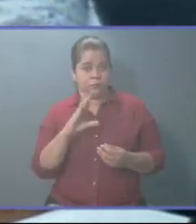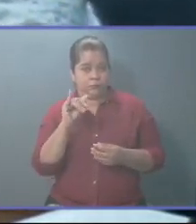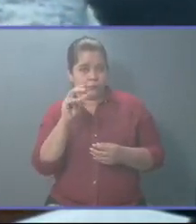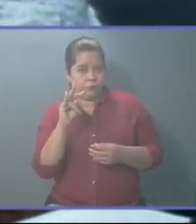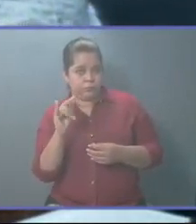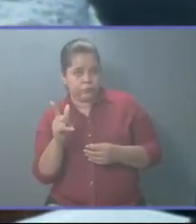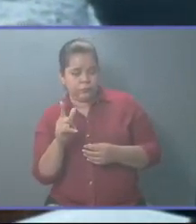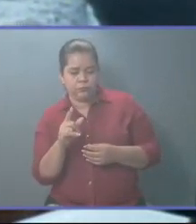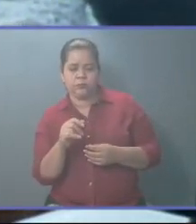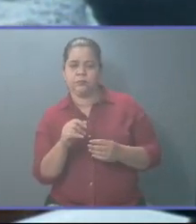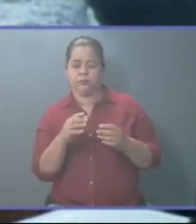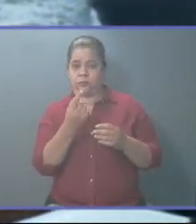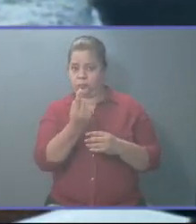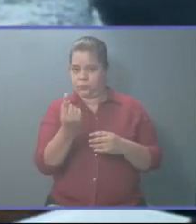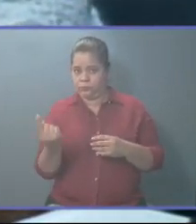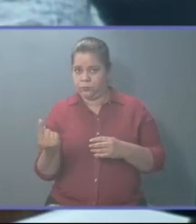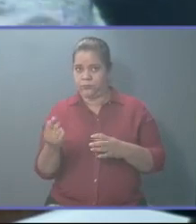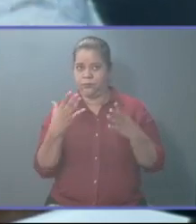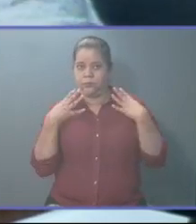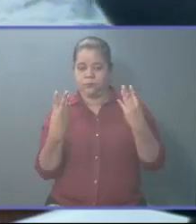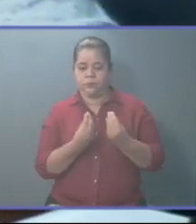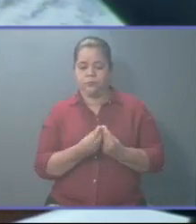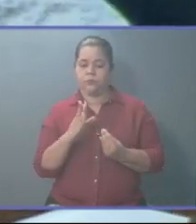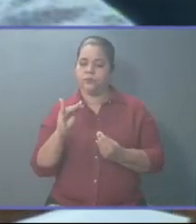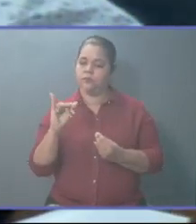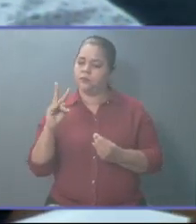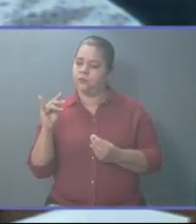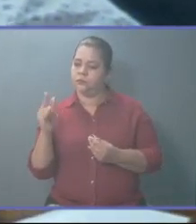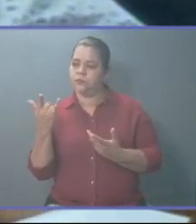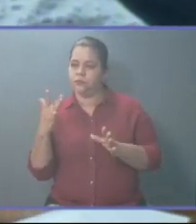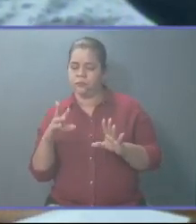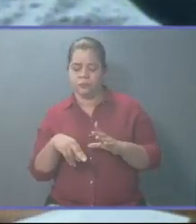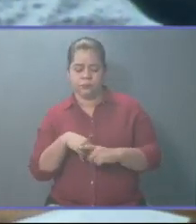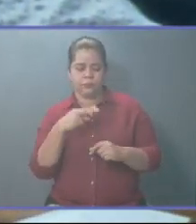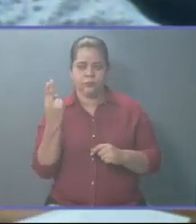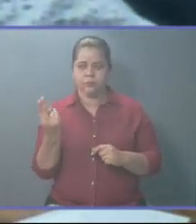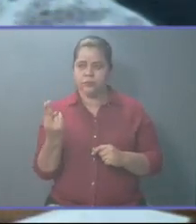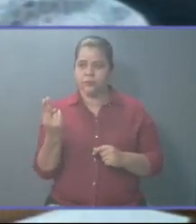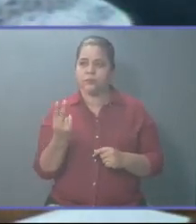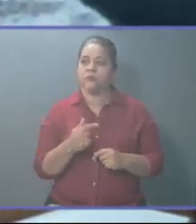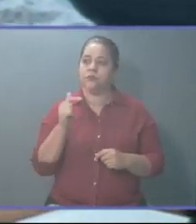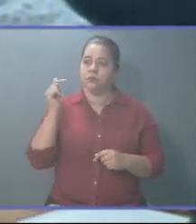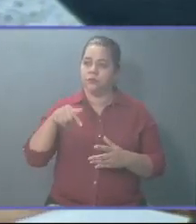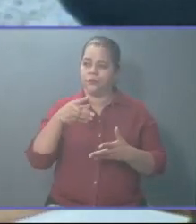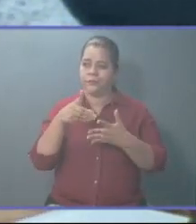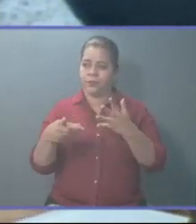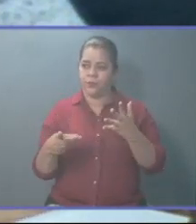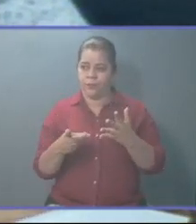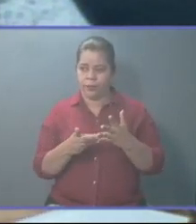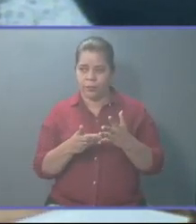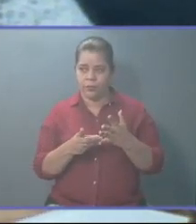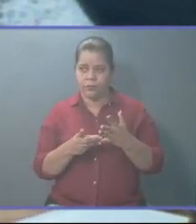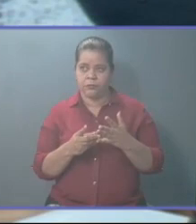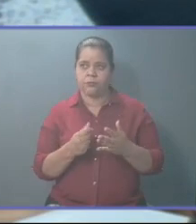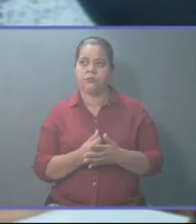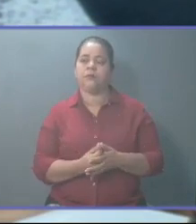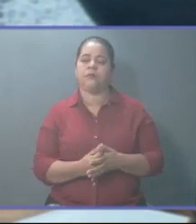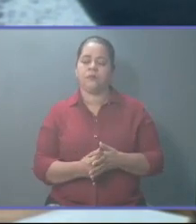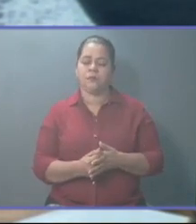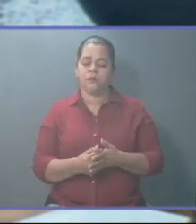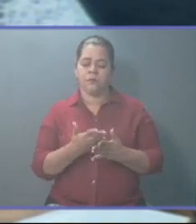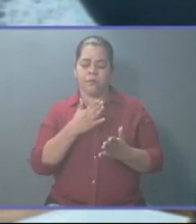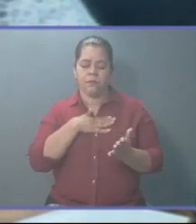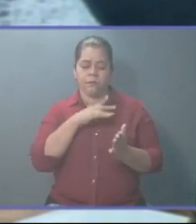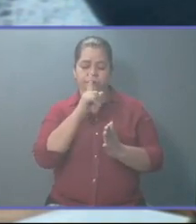dijimos que renunciaron los miembros de la sociedad civil por todo lo que ya planteamos. En este decreto hay un